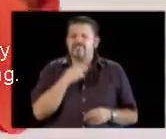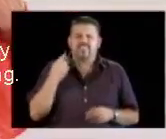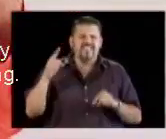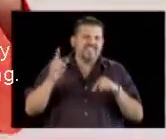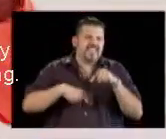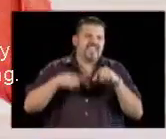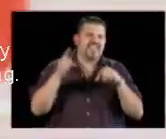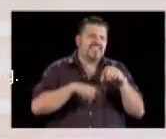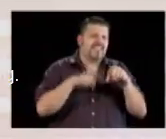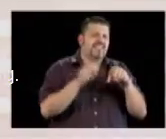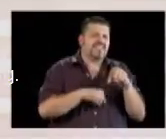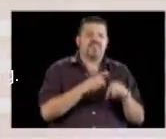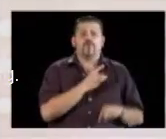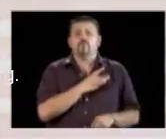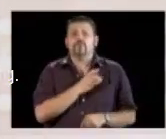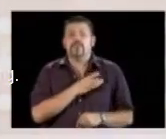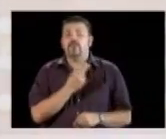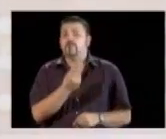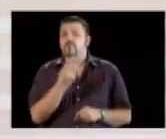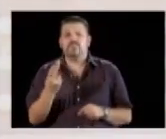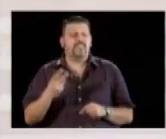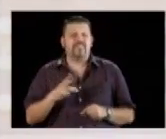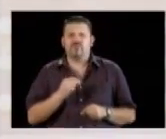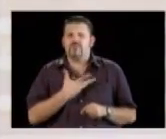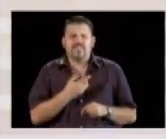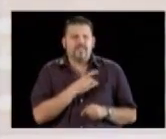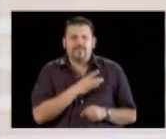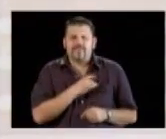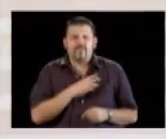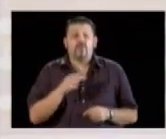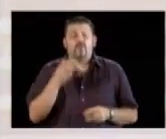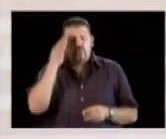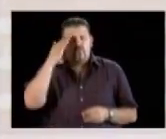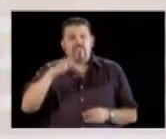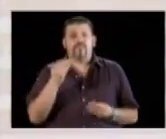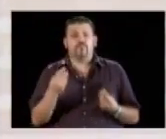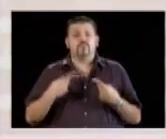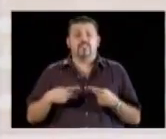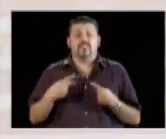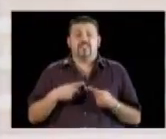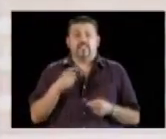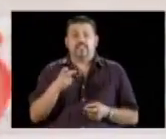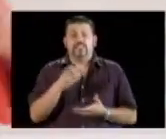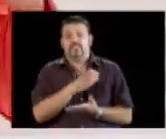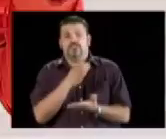muy importante para poder salir adelante. Yo creo que ustedes aquí en Juárez,